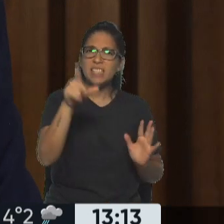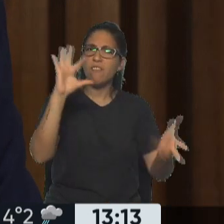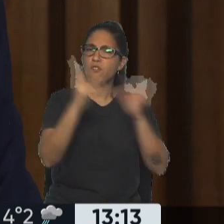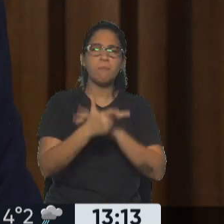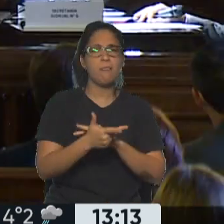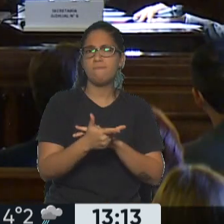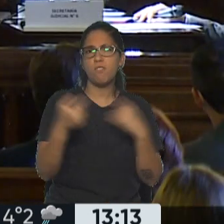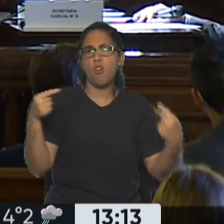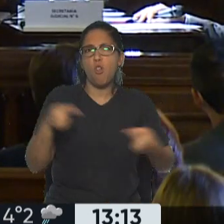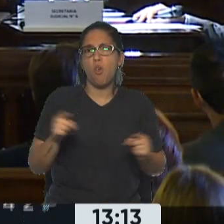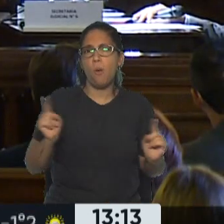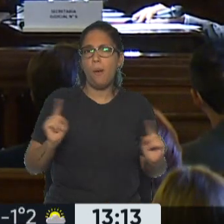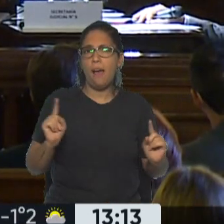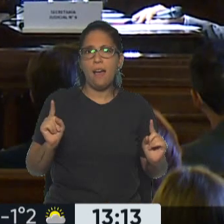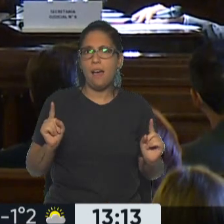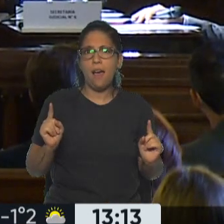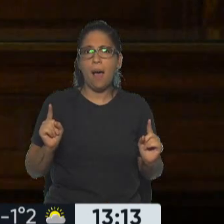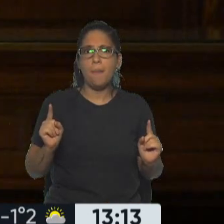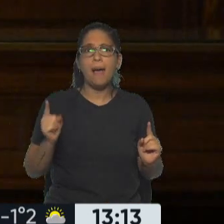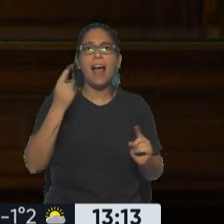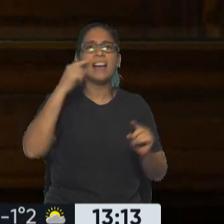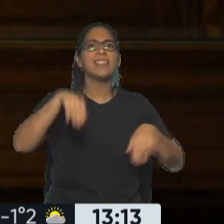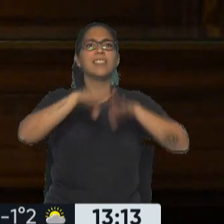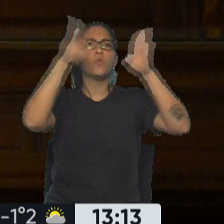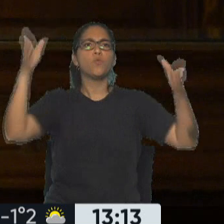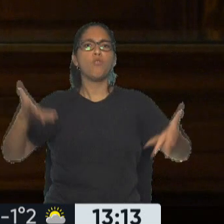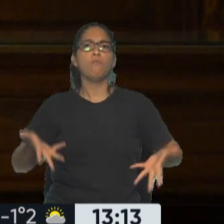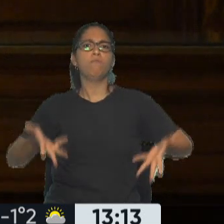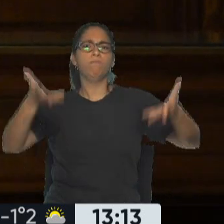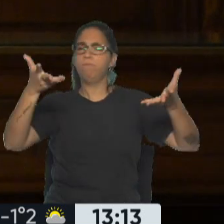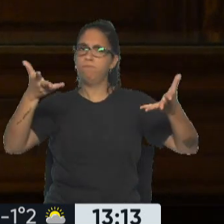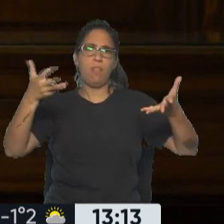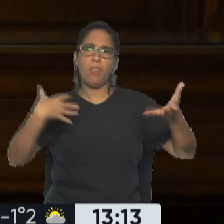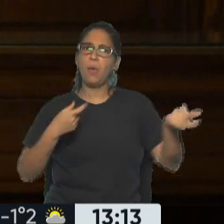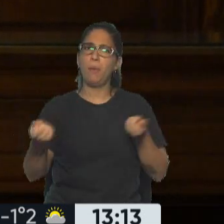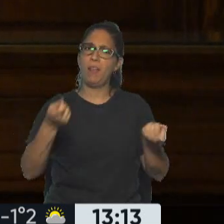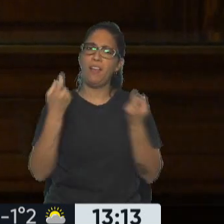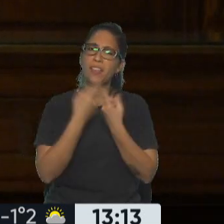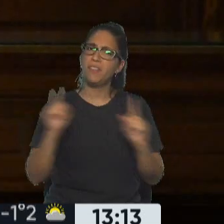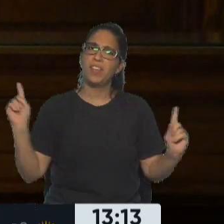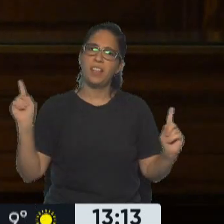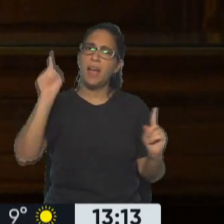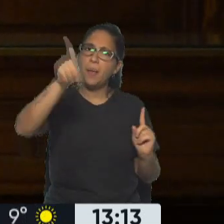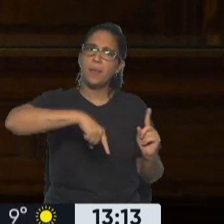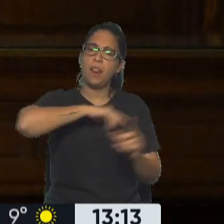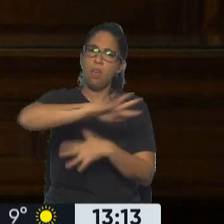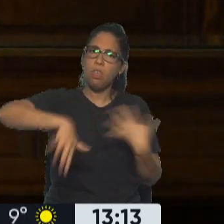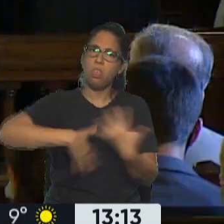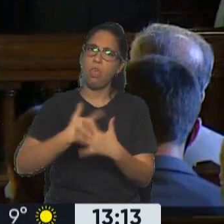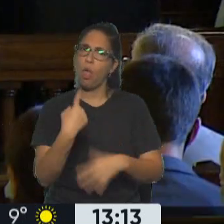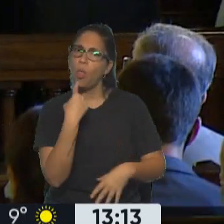adecuado para hacer grande una institución. Yo creo que se debe manejar de otra manera, entonces surgen todo tipo de